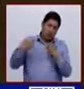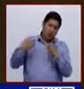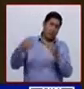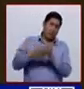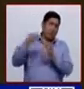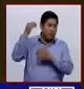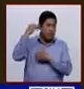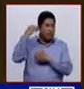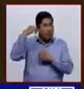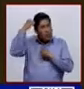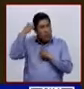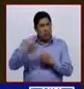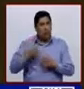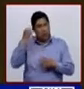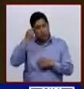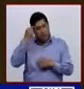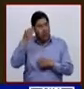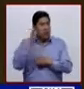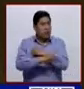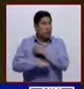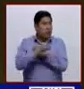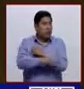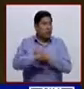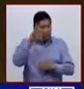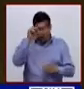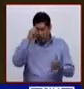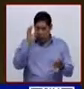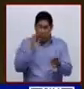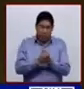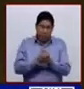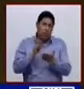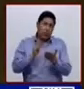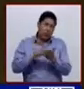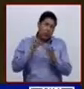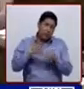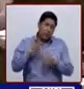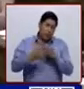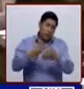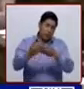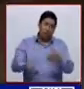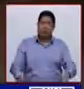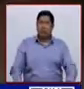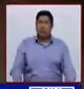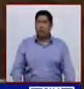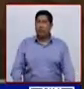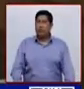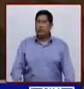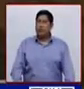movimiento socialismo, al gobierno nacional? No creo que en ese clima se pueda avanzar.